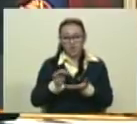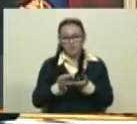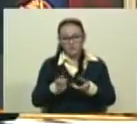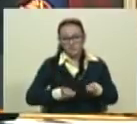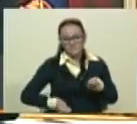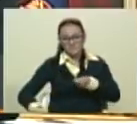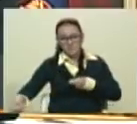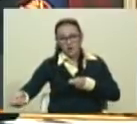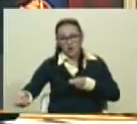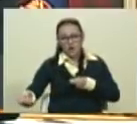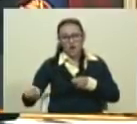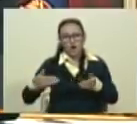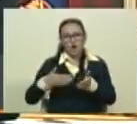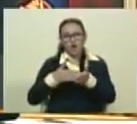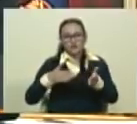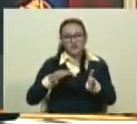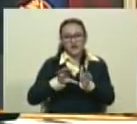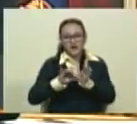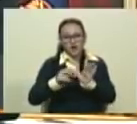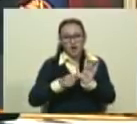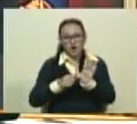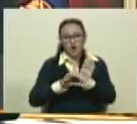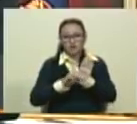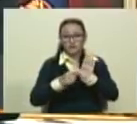contra el decreto constituyente de